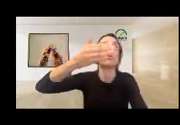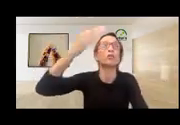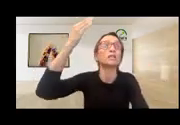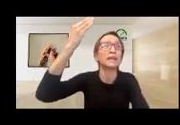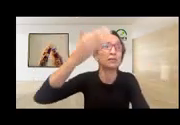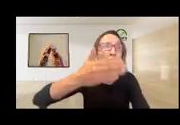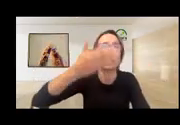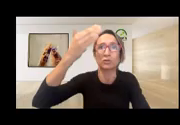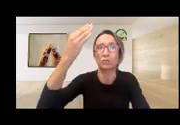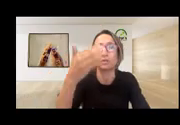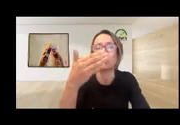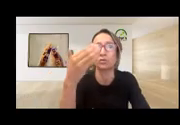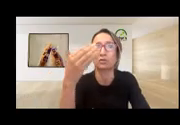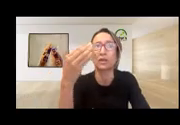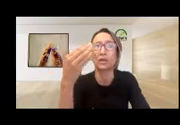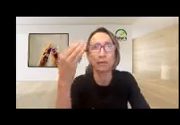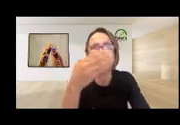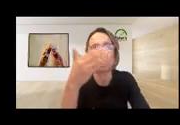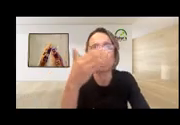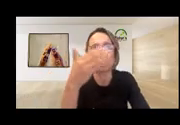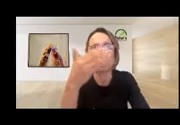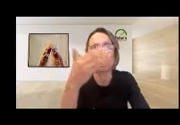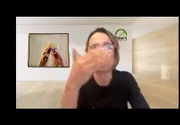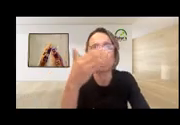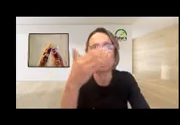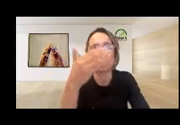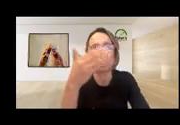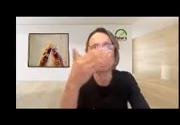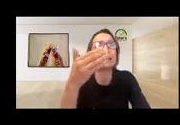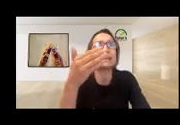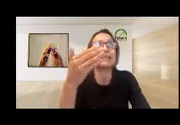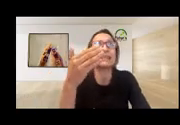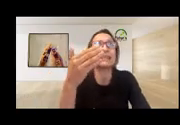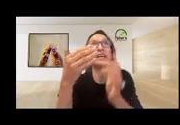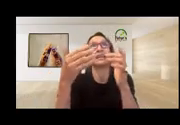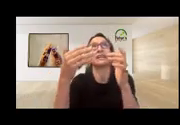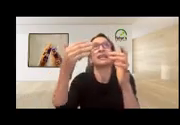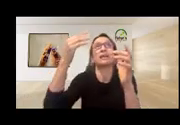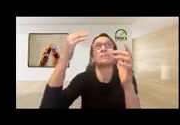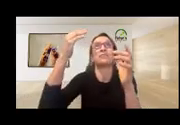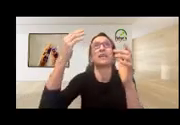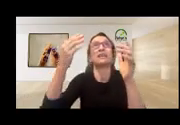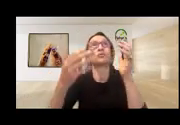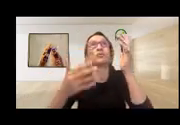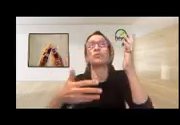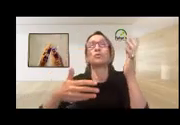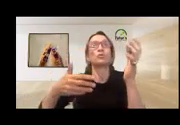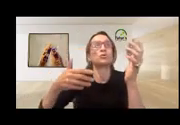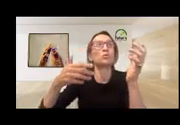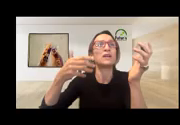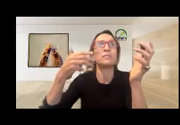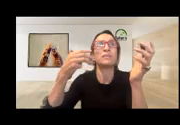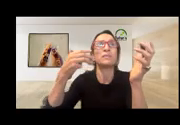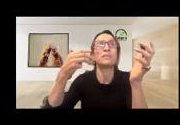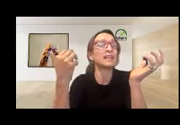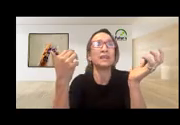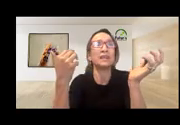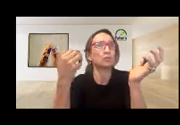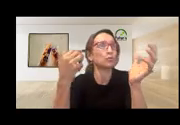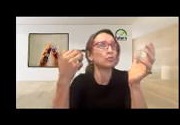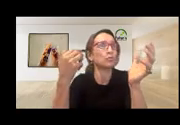el tiempo ha ido cortando esos mismos depósitos. ¿Qué significa? Que estos ríos no son